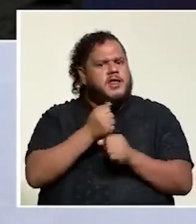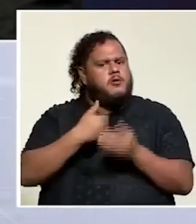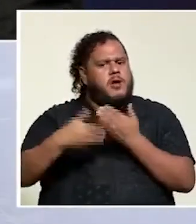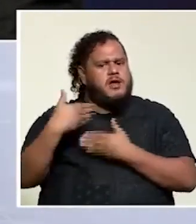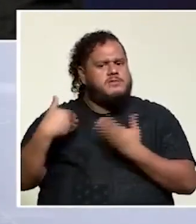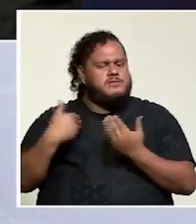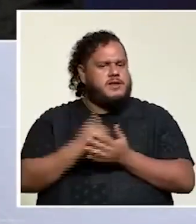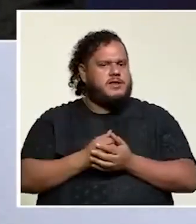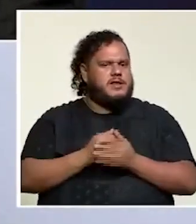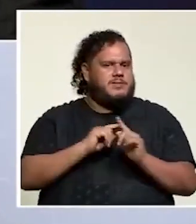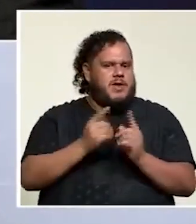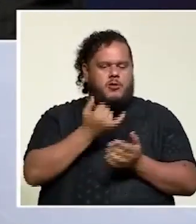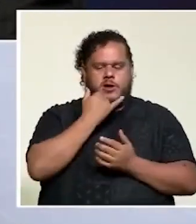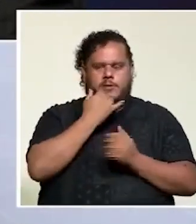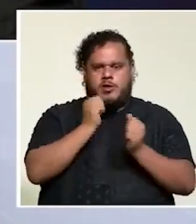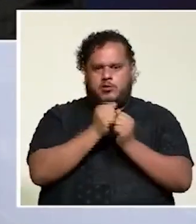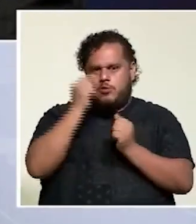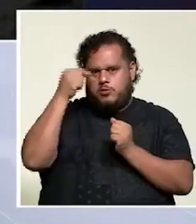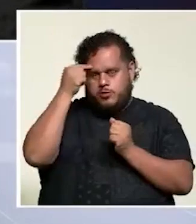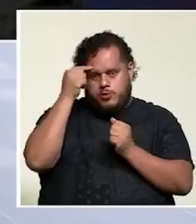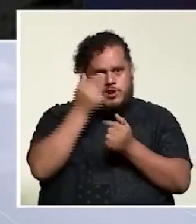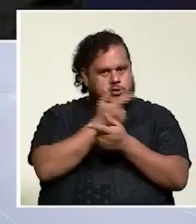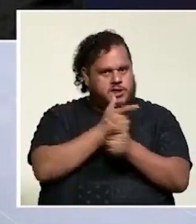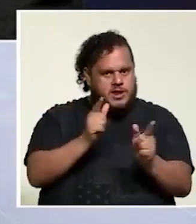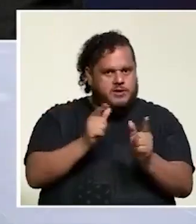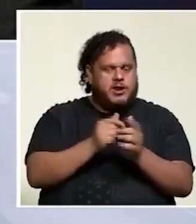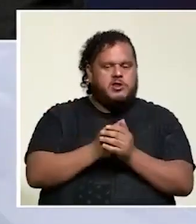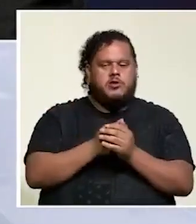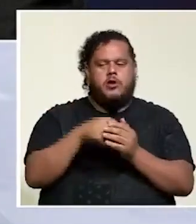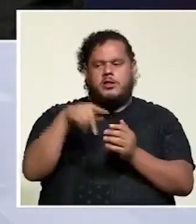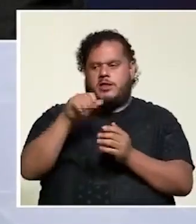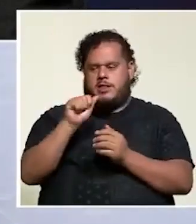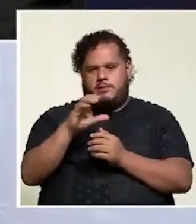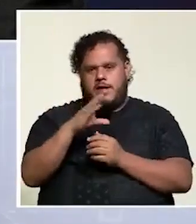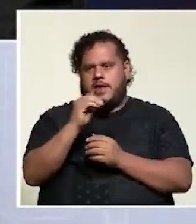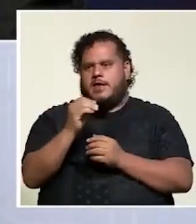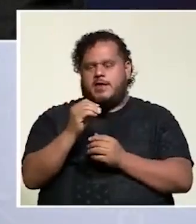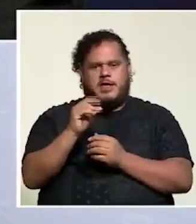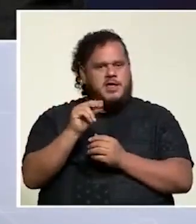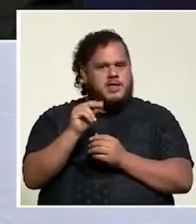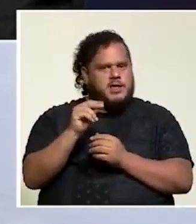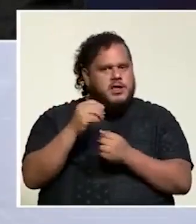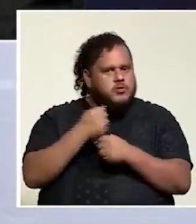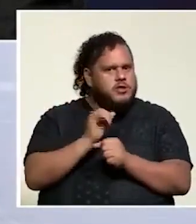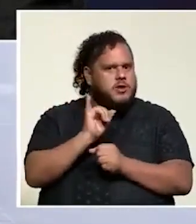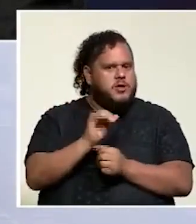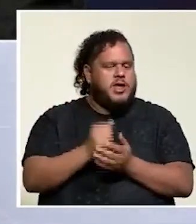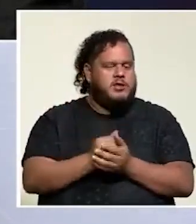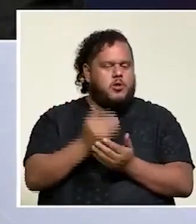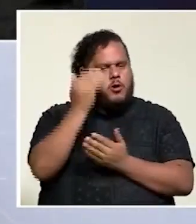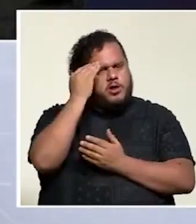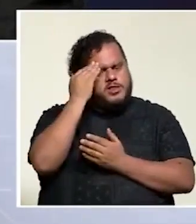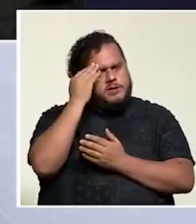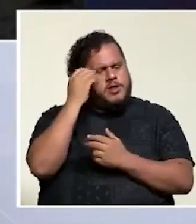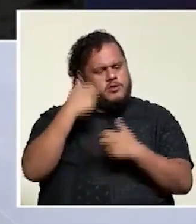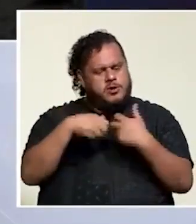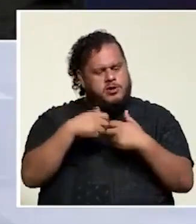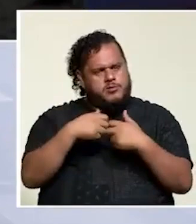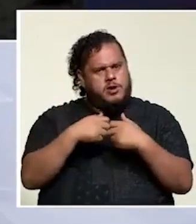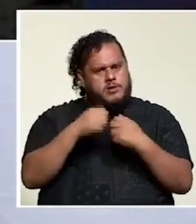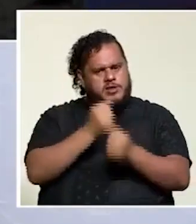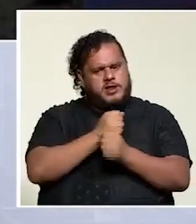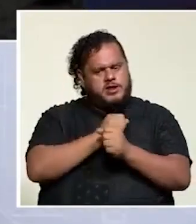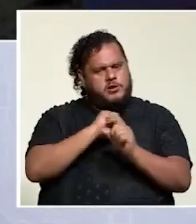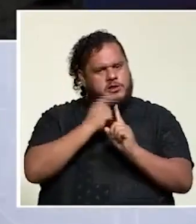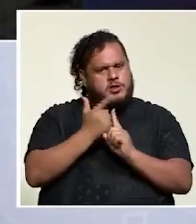hecho antes? ¿Pero qué pasó con los gobiernos de liberación de la unidad y del PAC que no lo hicieron, sabiendo que la crisis de la seguridad